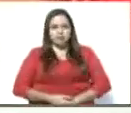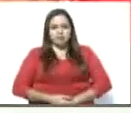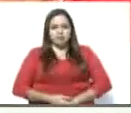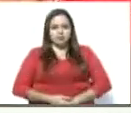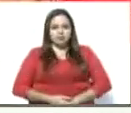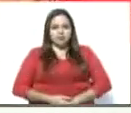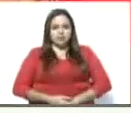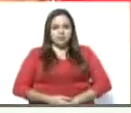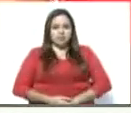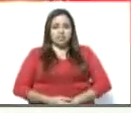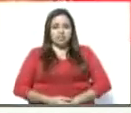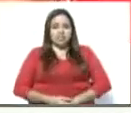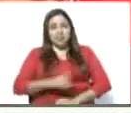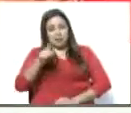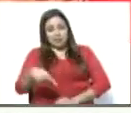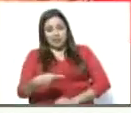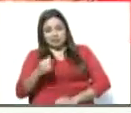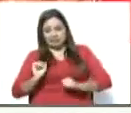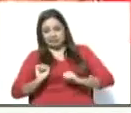xenófobo,